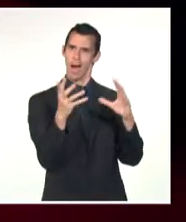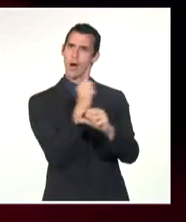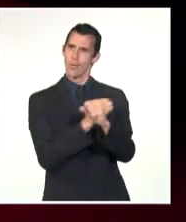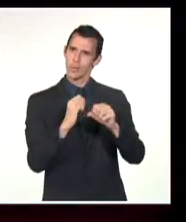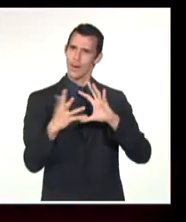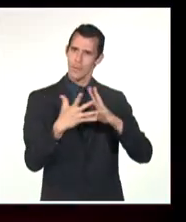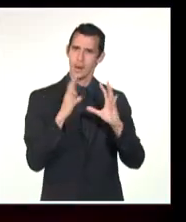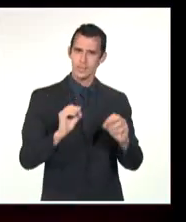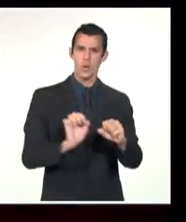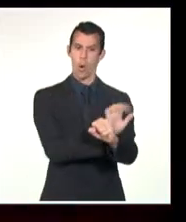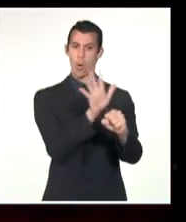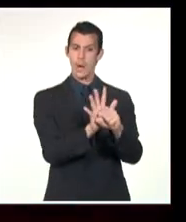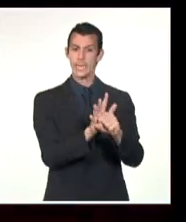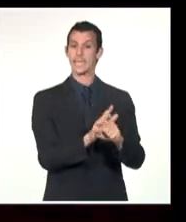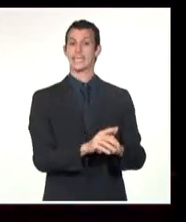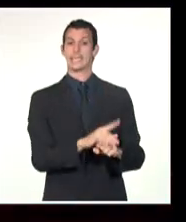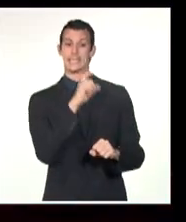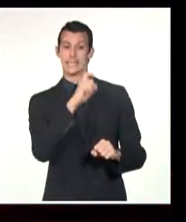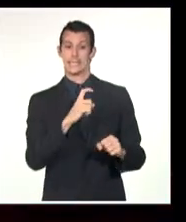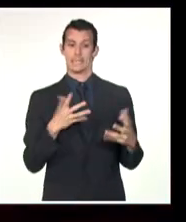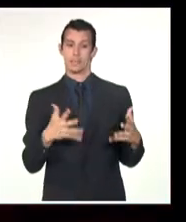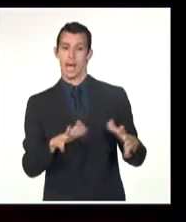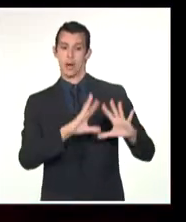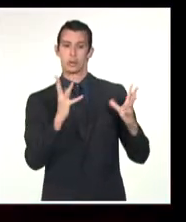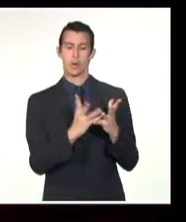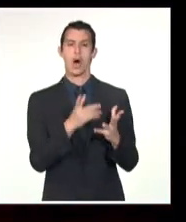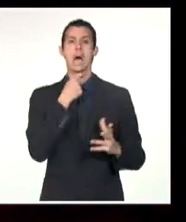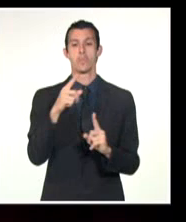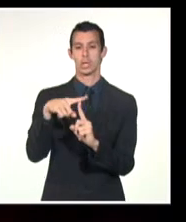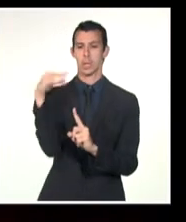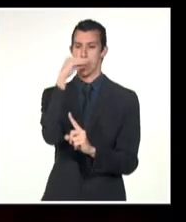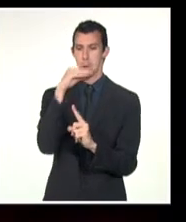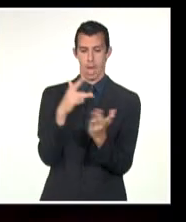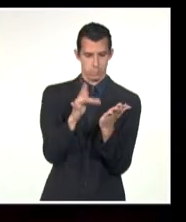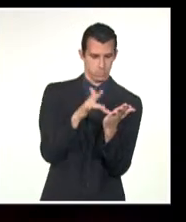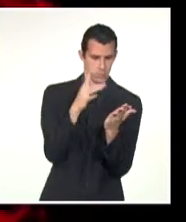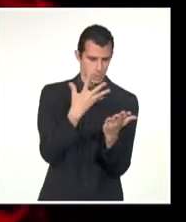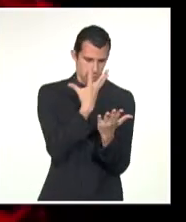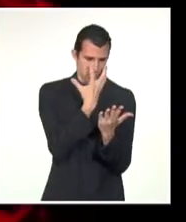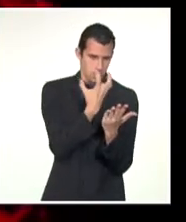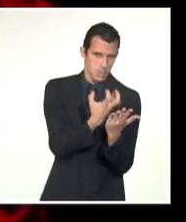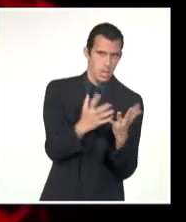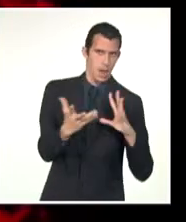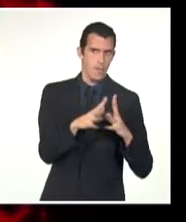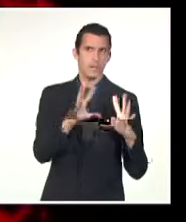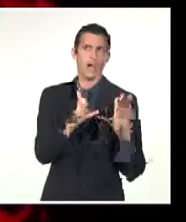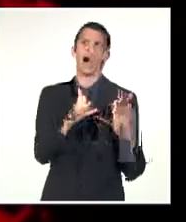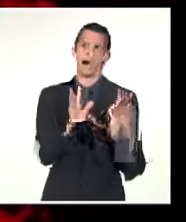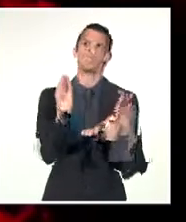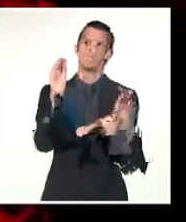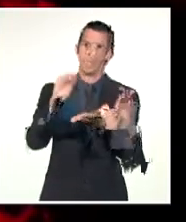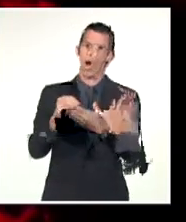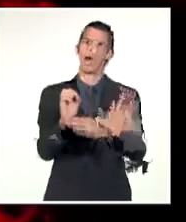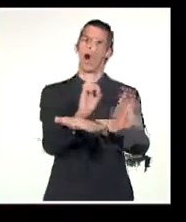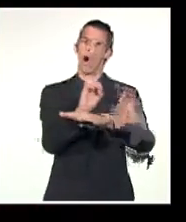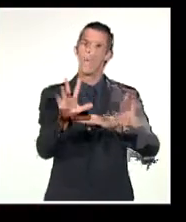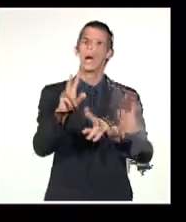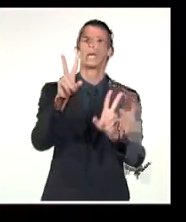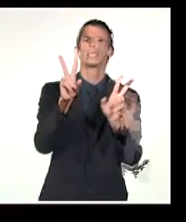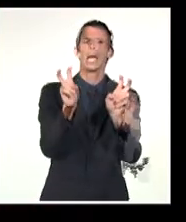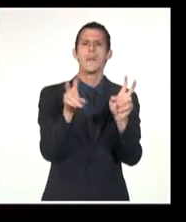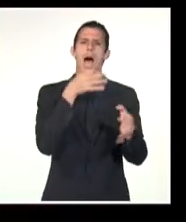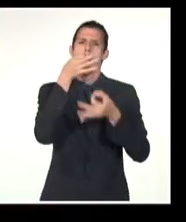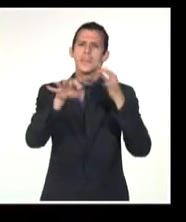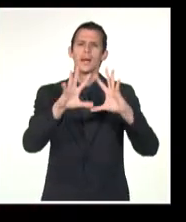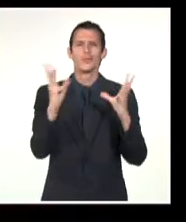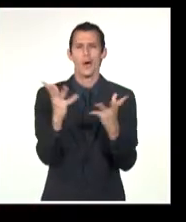nuevas tecnologías, las insatisfacciones y la sorpresiva alegría son líneas que conducen esta puesta en escena. Los títeres llevando